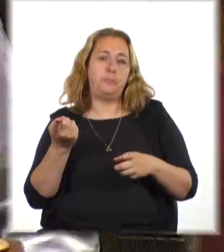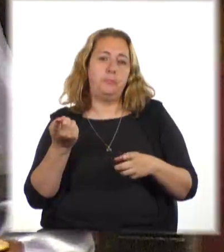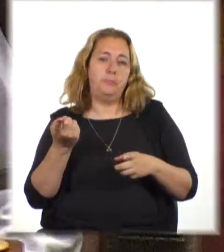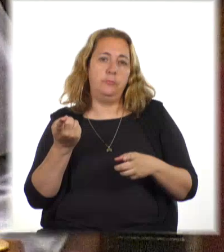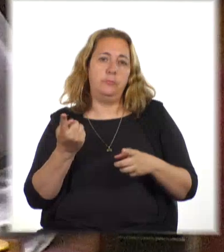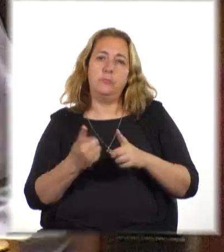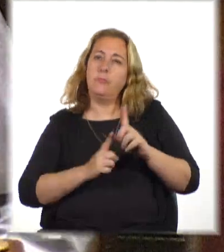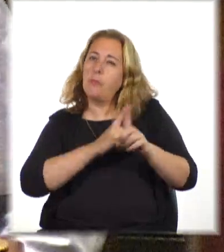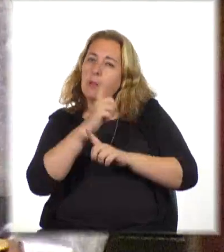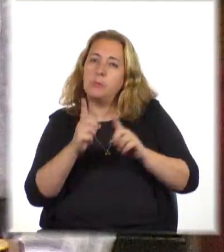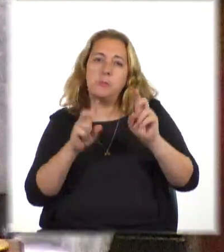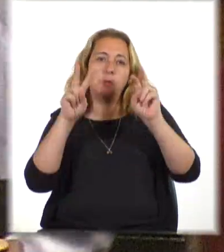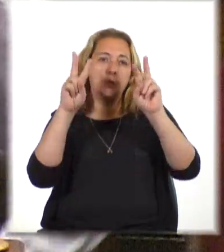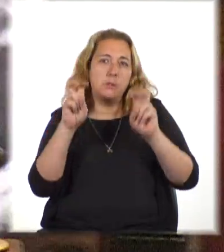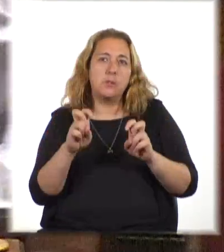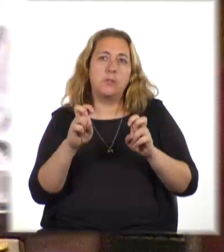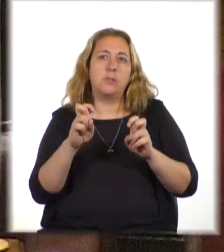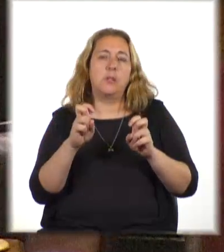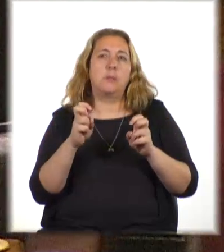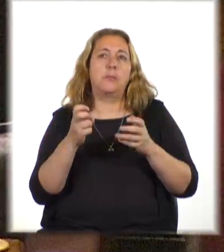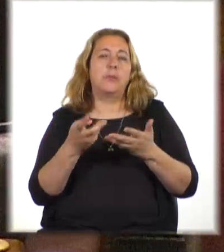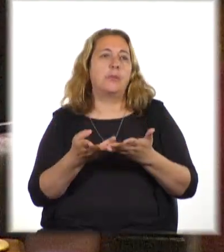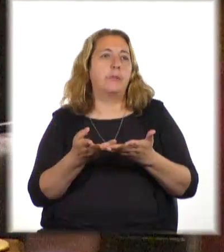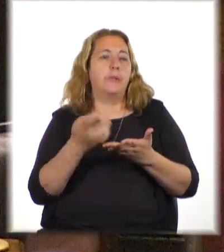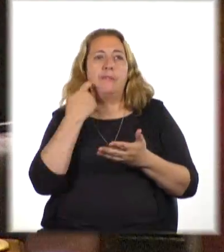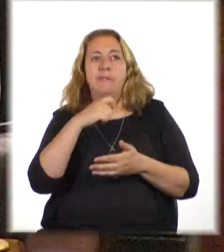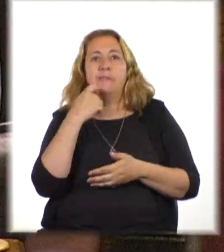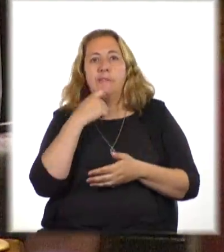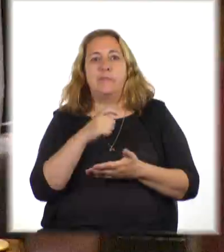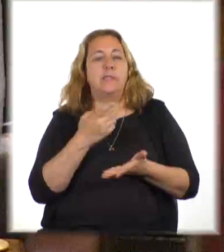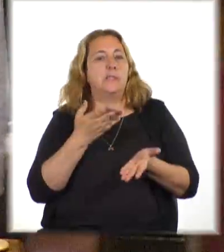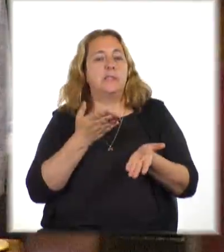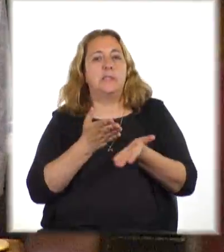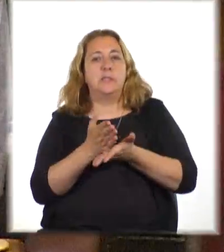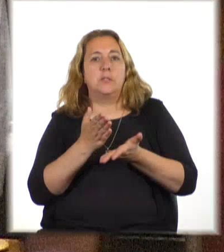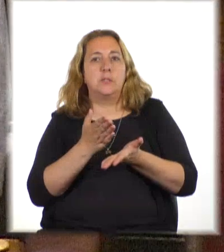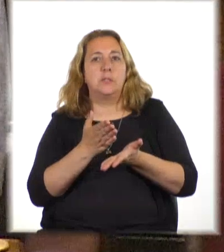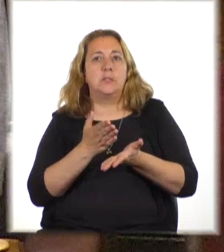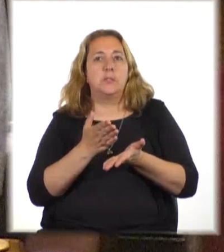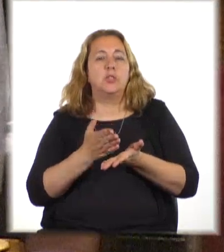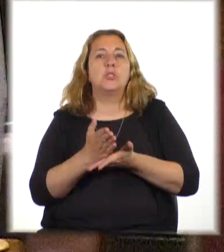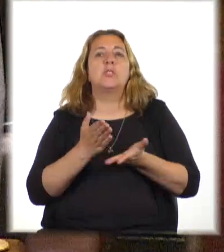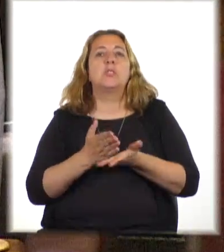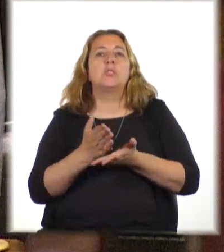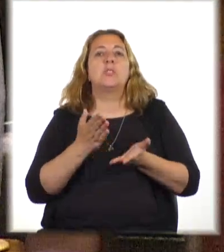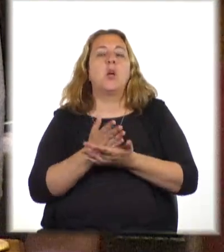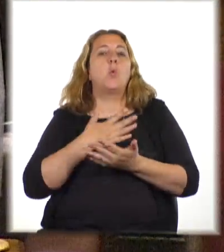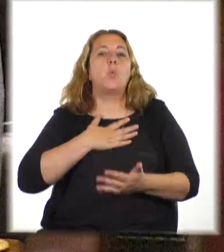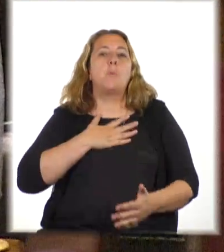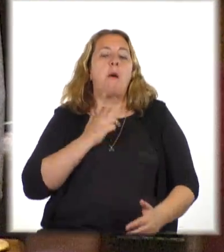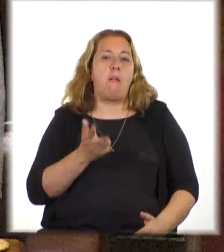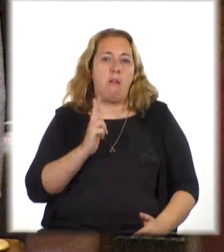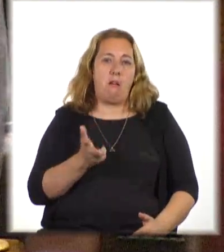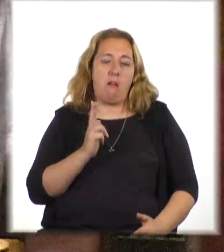a algunos de los aspectos del derrame de solidaridad humana que tiene ese pueblo con el mundo